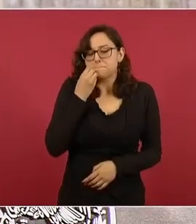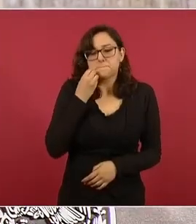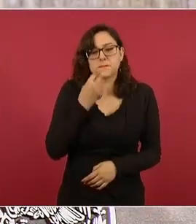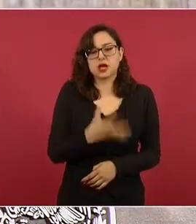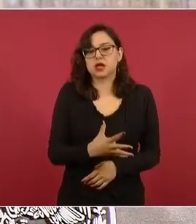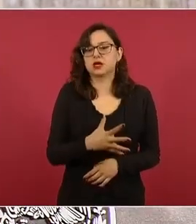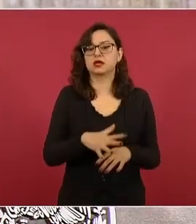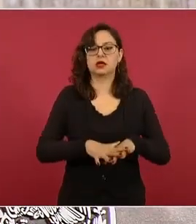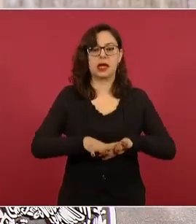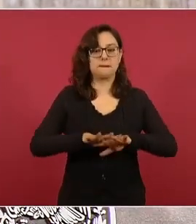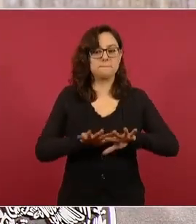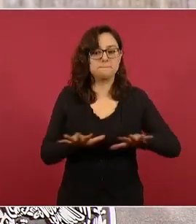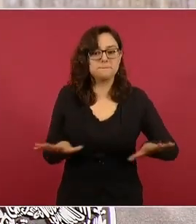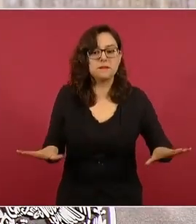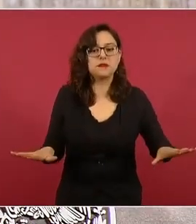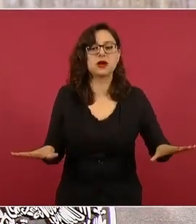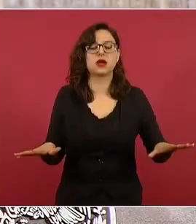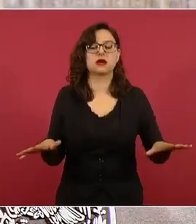a playas,